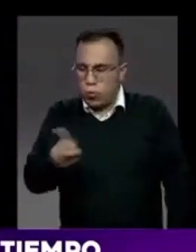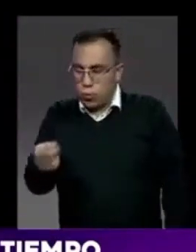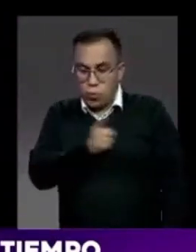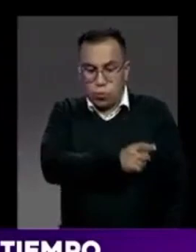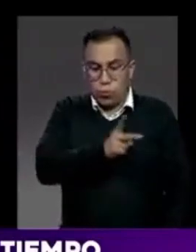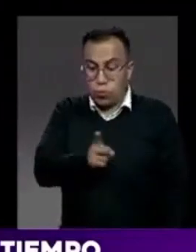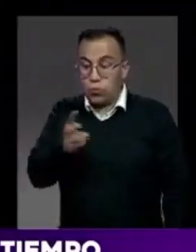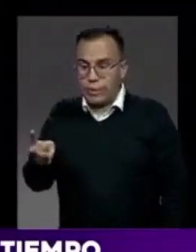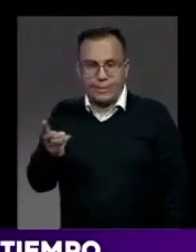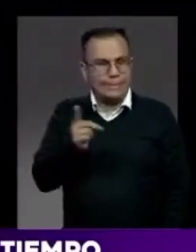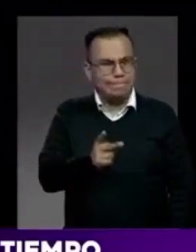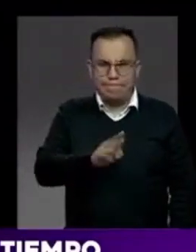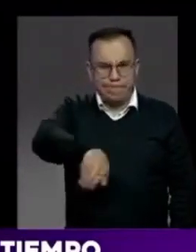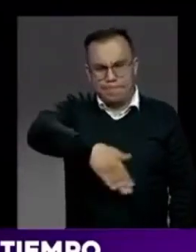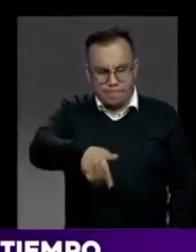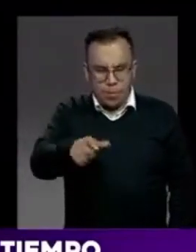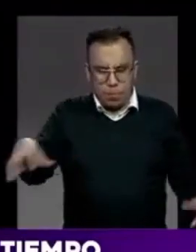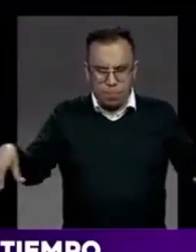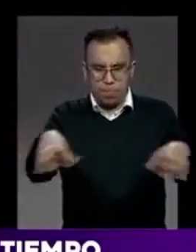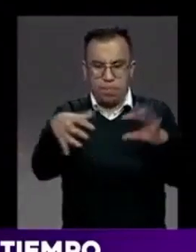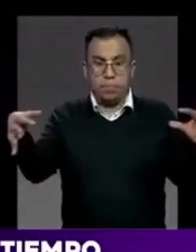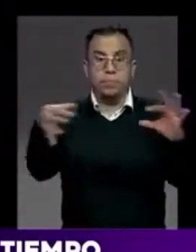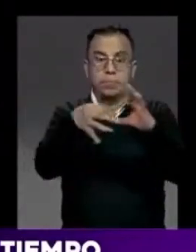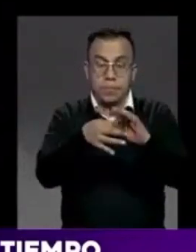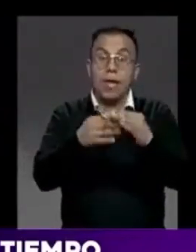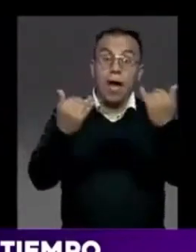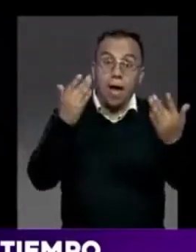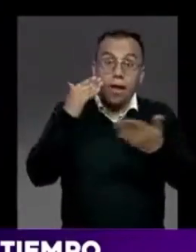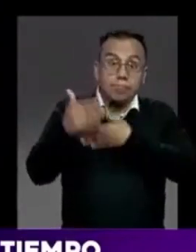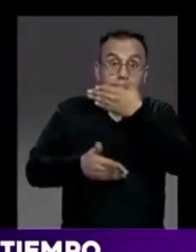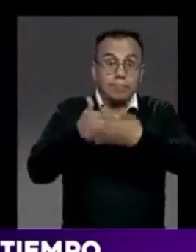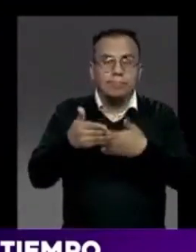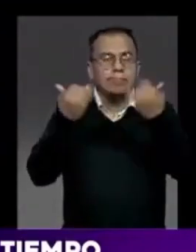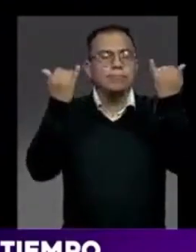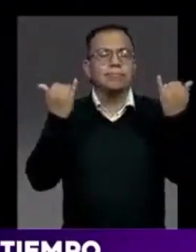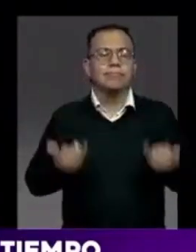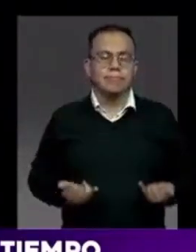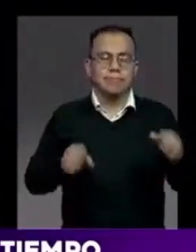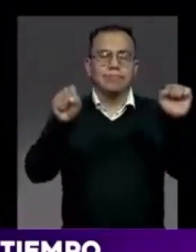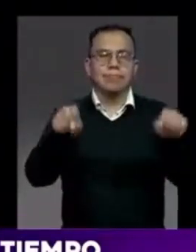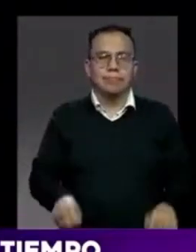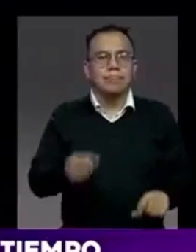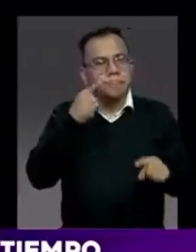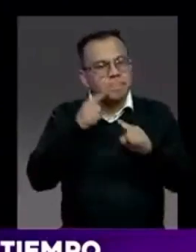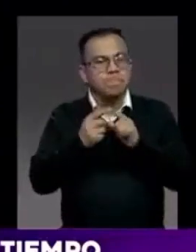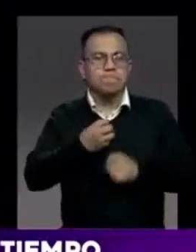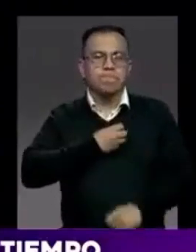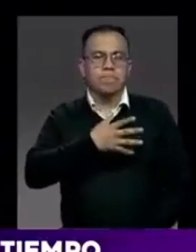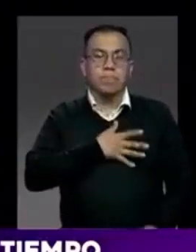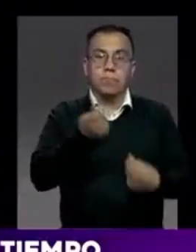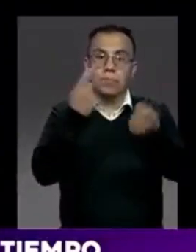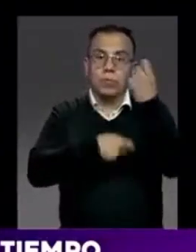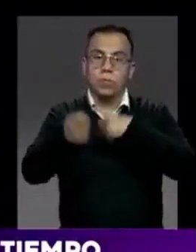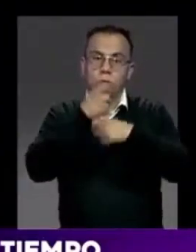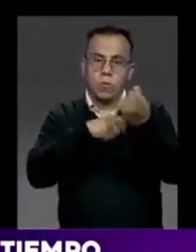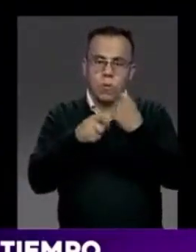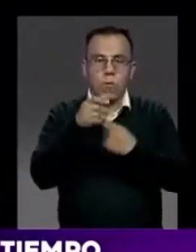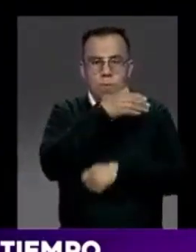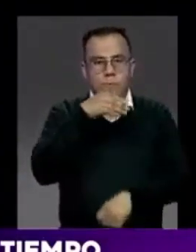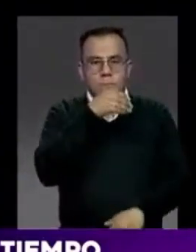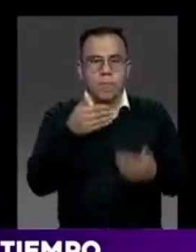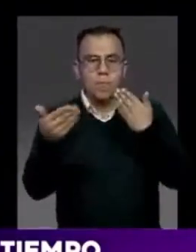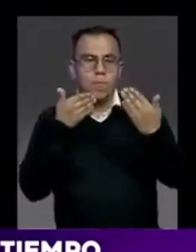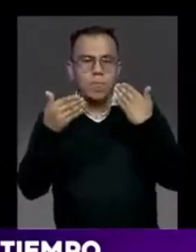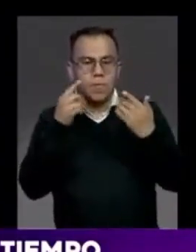permitir que los campesinos sean competitivos y en esa línea que eso puede hacerse ya mismo tenemos la oportunidad de los mercados campesinos tenemos la